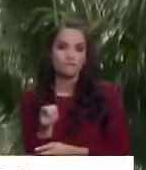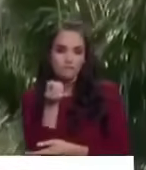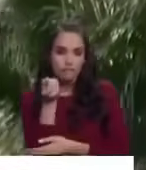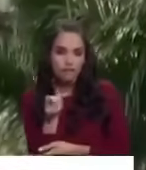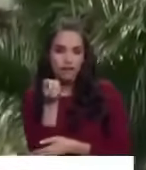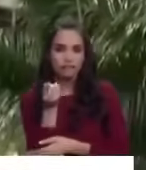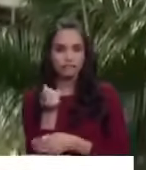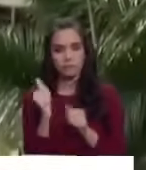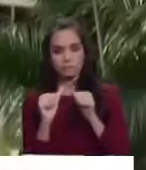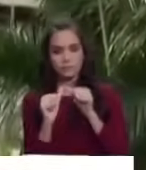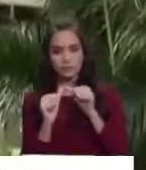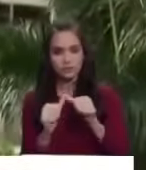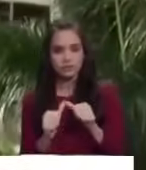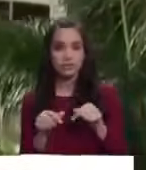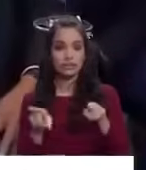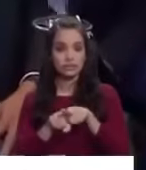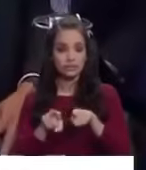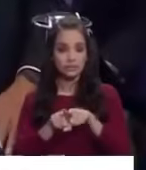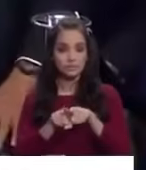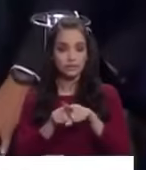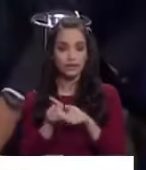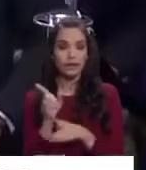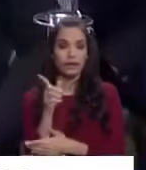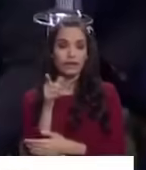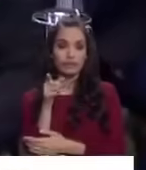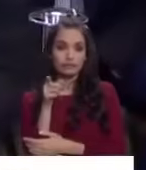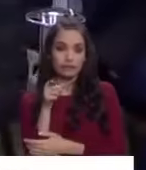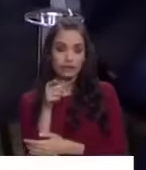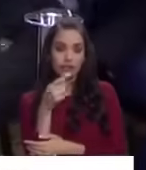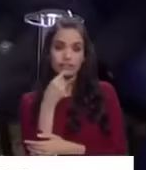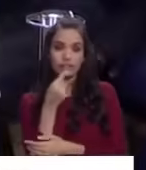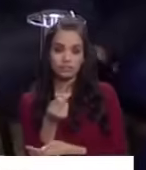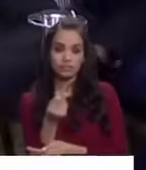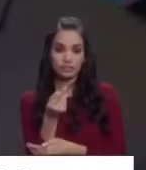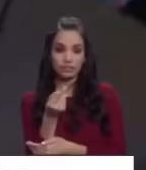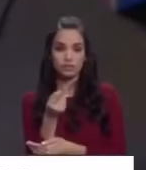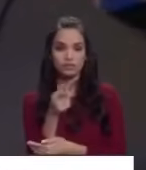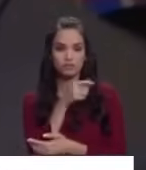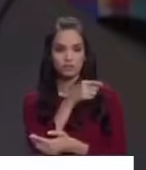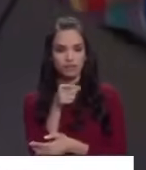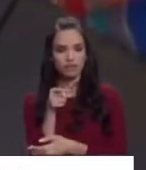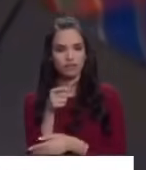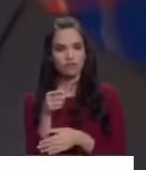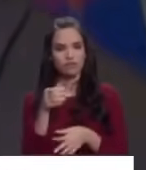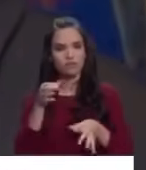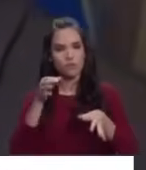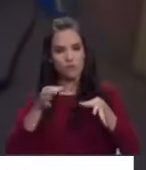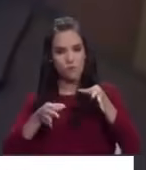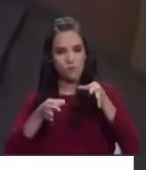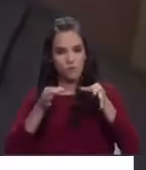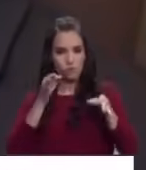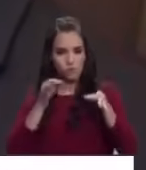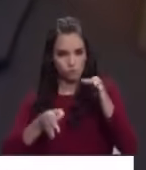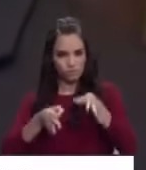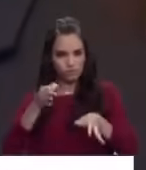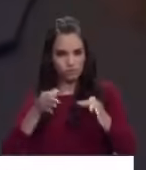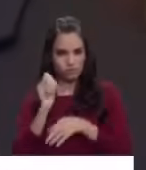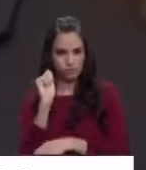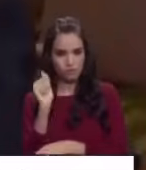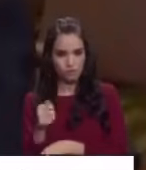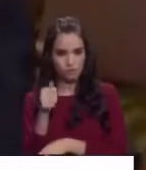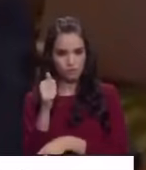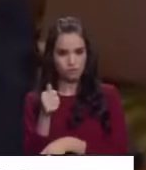su equipo de abogados sino también ha criticado a los administradores de Justicia es decir a los magistrados que se encargan de